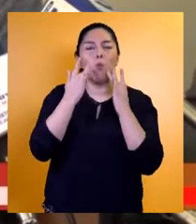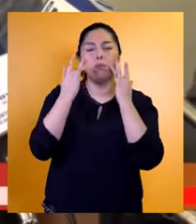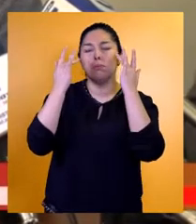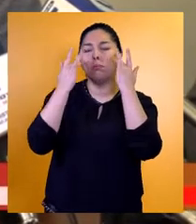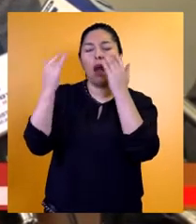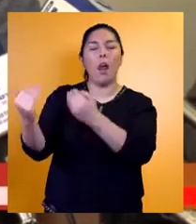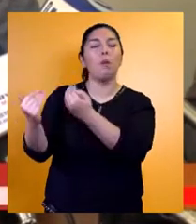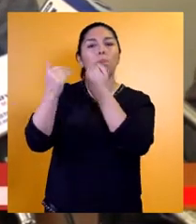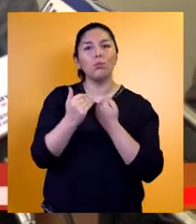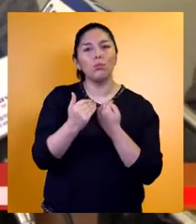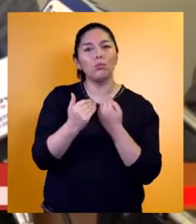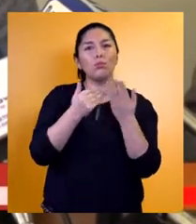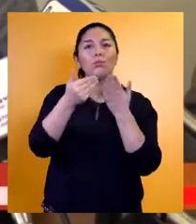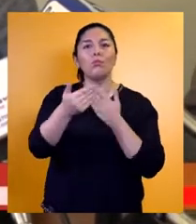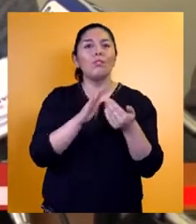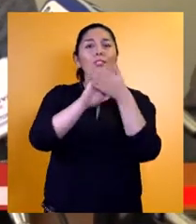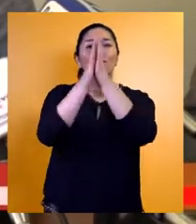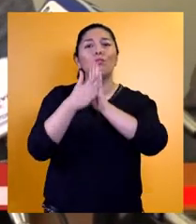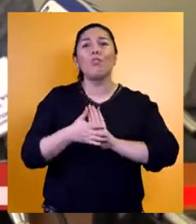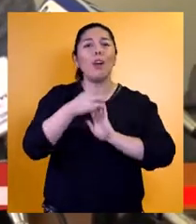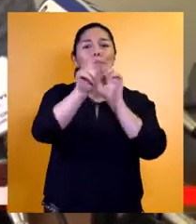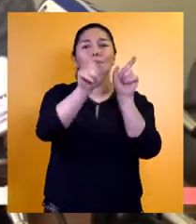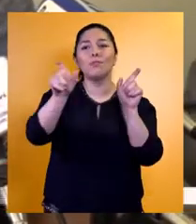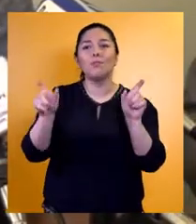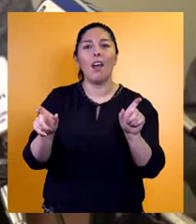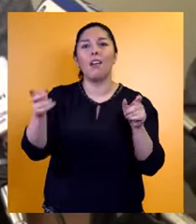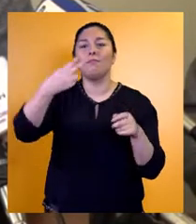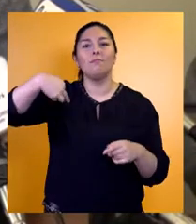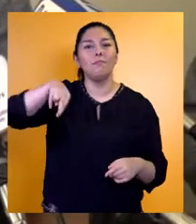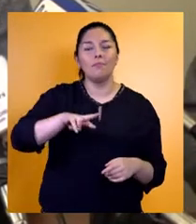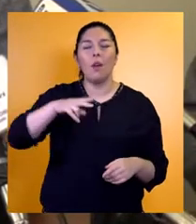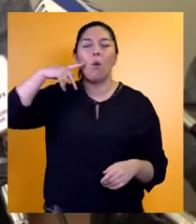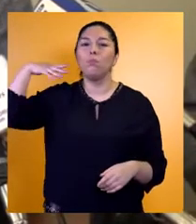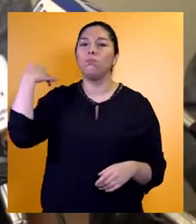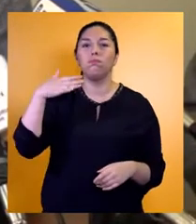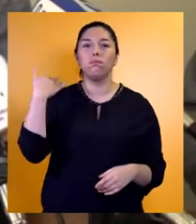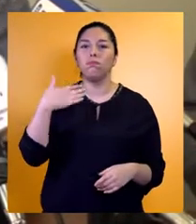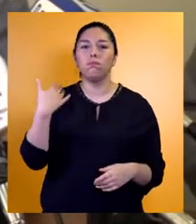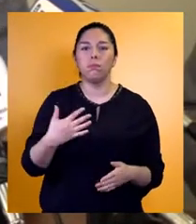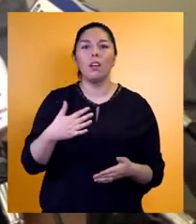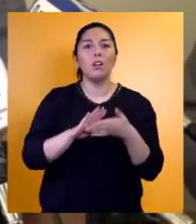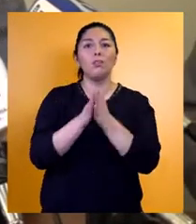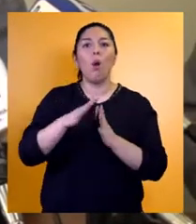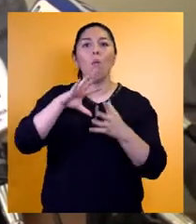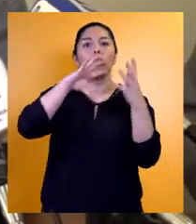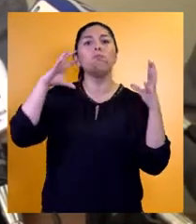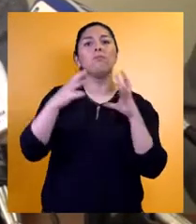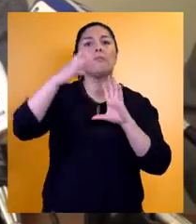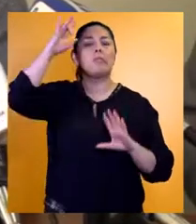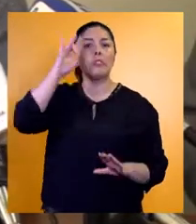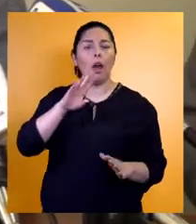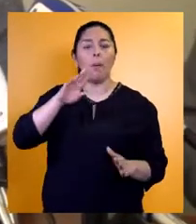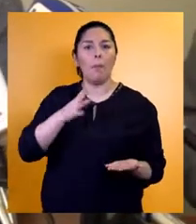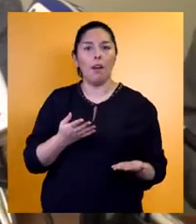de recibir el apoyo de las cámaras, ¿no? Para nosotros es importantísimo que todo el mundo sepa